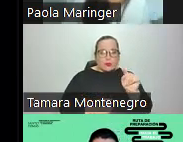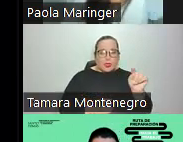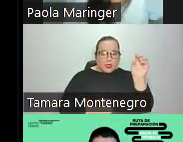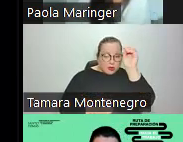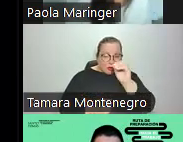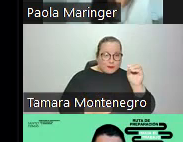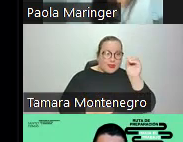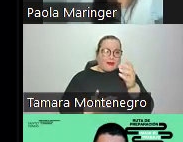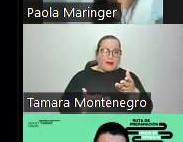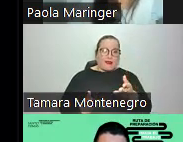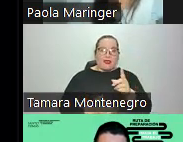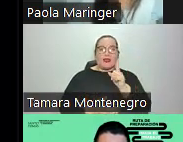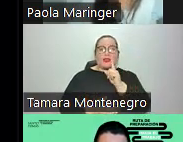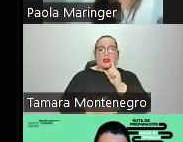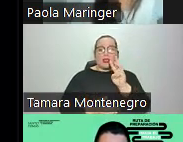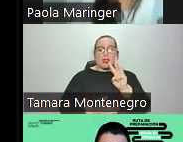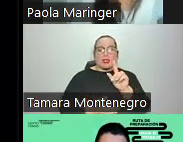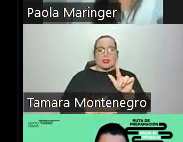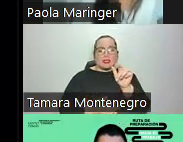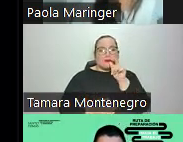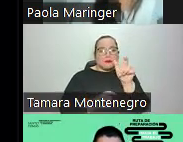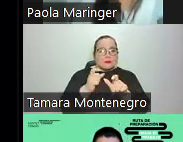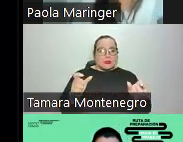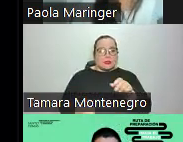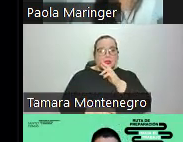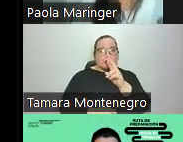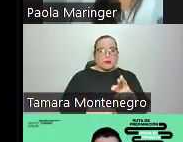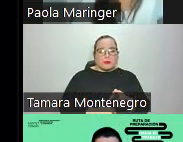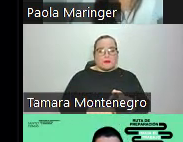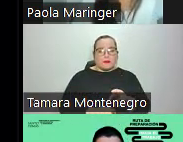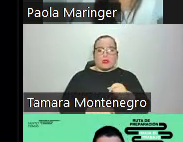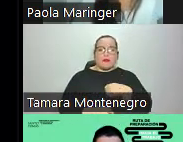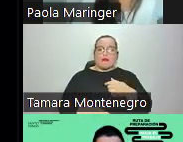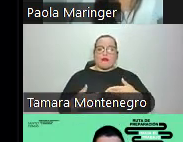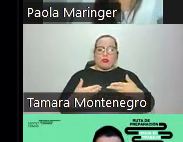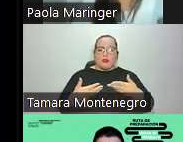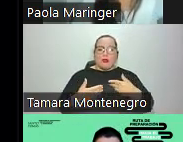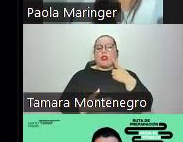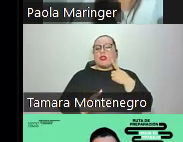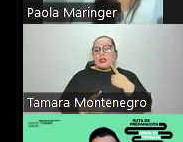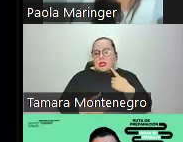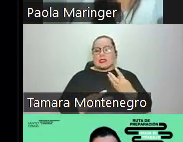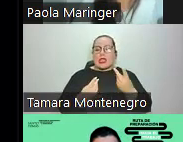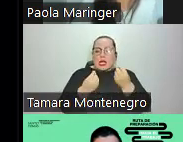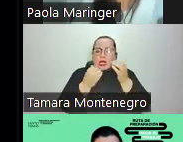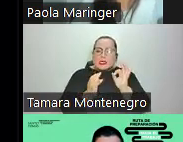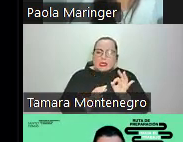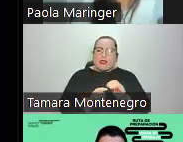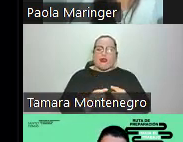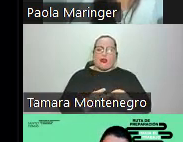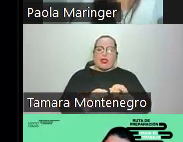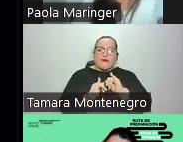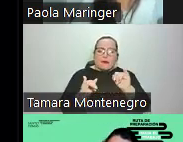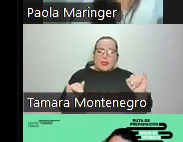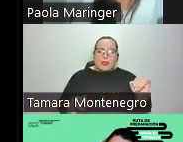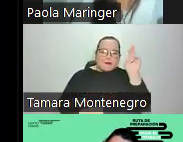opinan. 37 personas ya han contestado. ¿Les pareció motivadora, interesante, enriquecedora, buena, interactiva, positiva? Ser único